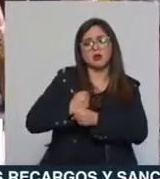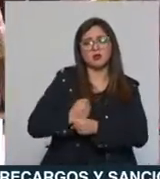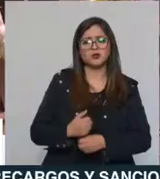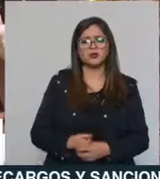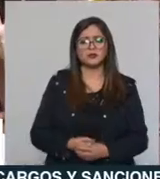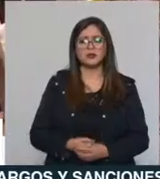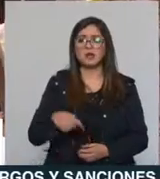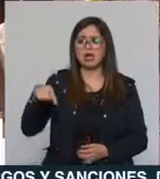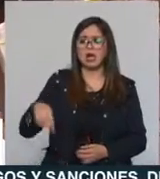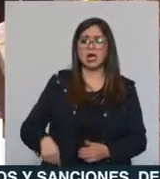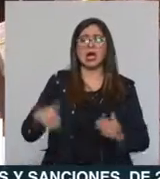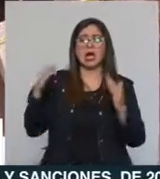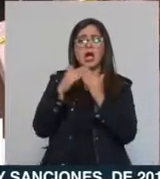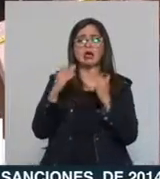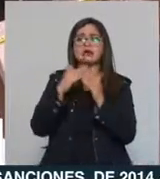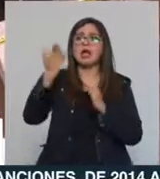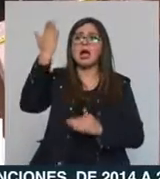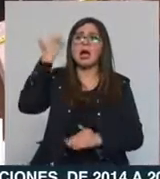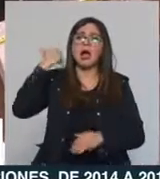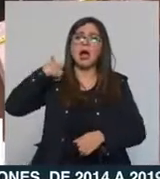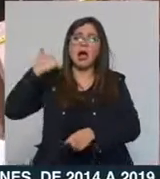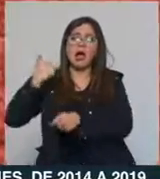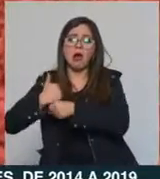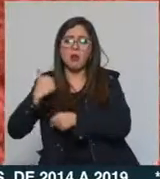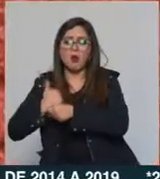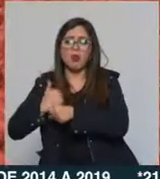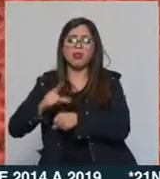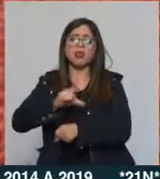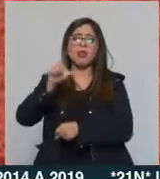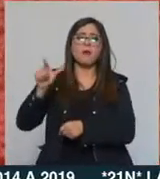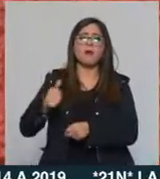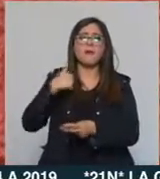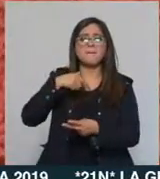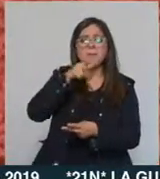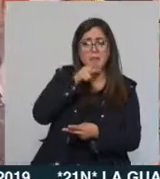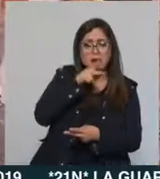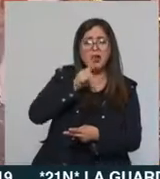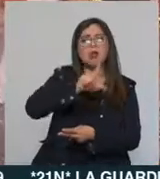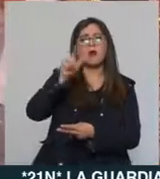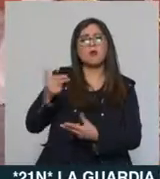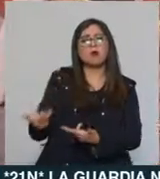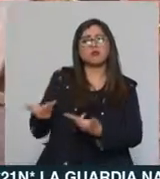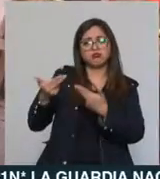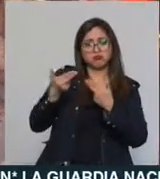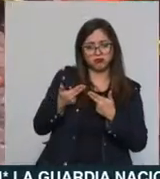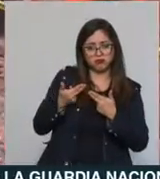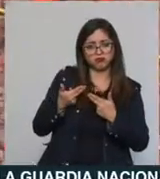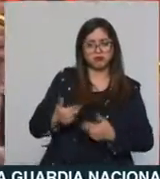mis abuelos, después de mis padres, ahora pues es mía. Con imágenes de Javier Cordero, Enrique Muñiz, 21 Noticias.